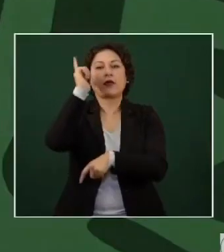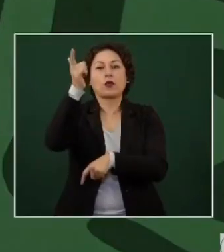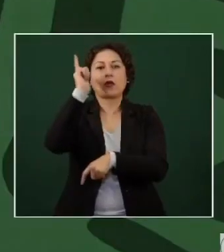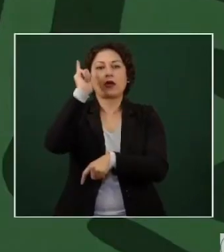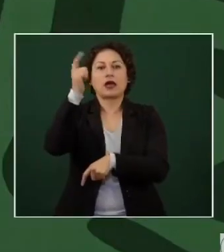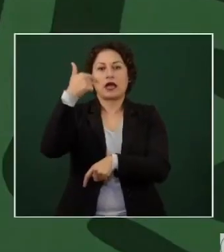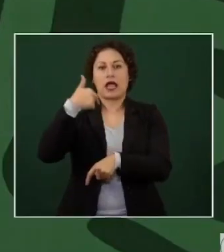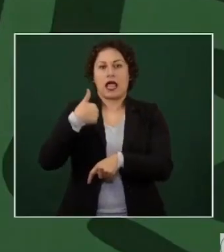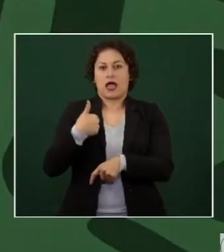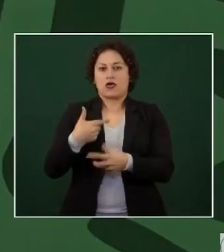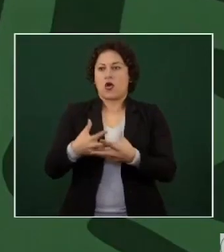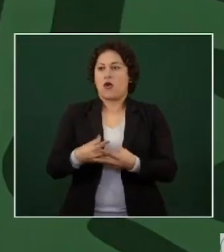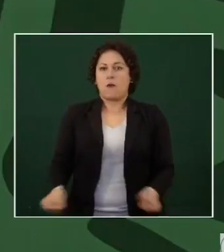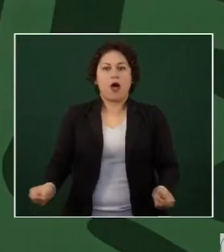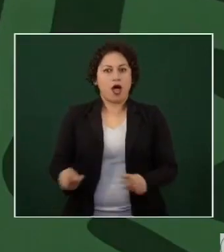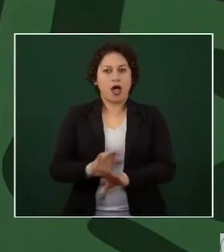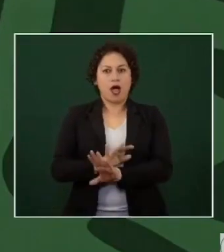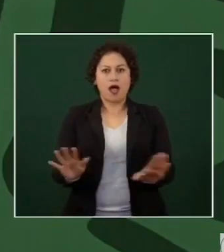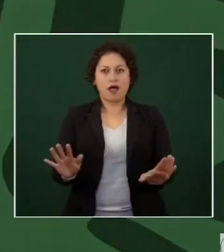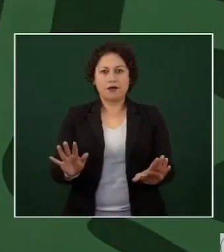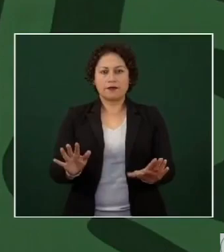me desaparezca.